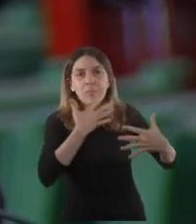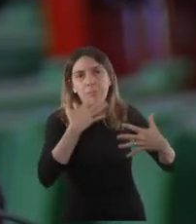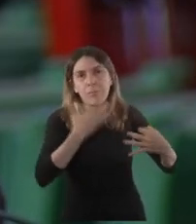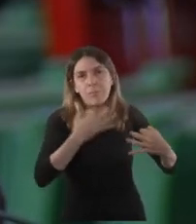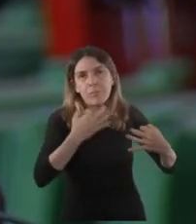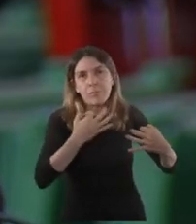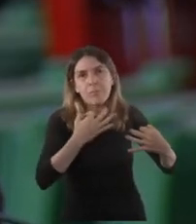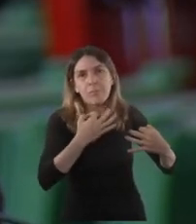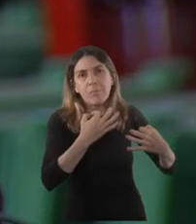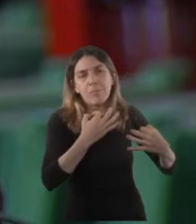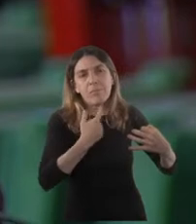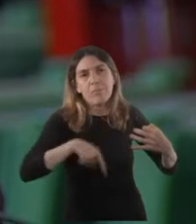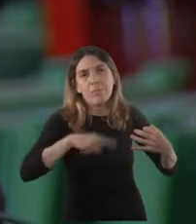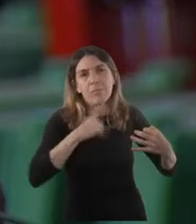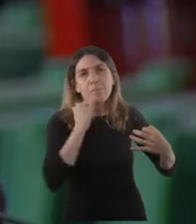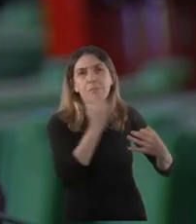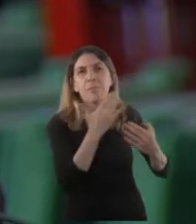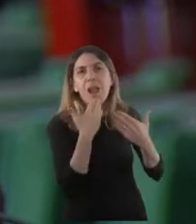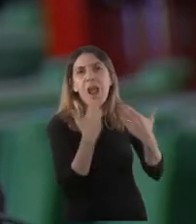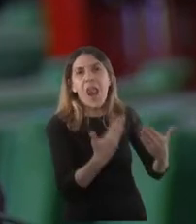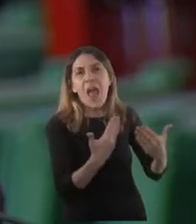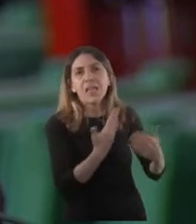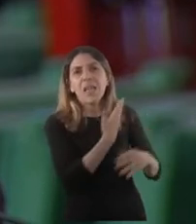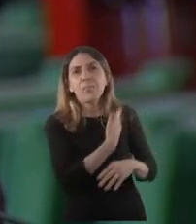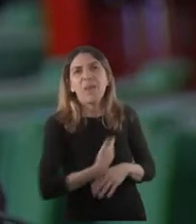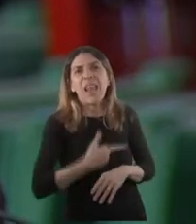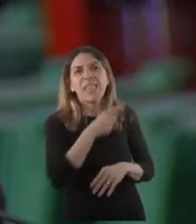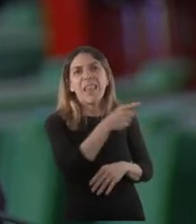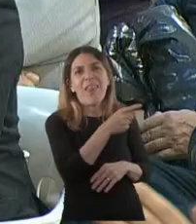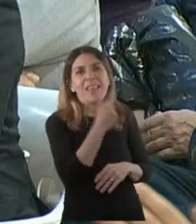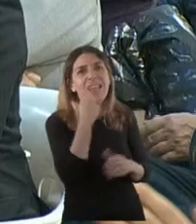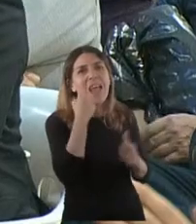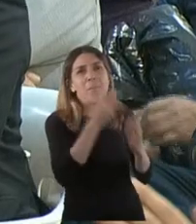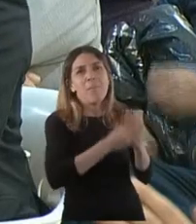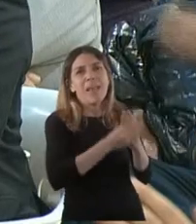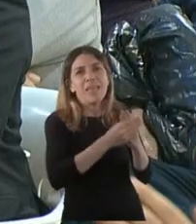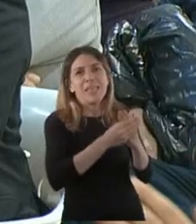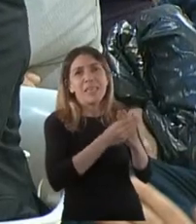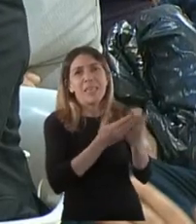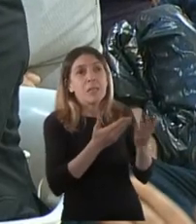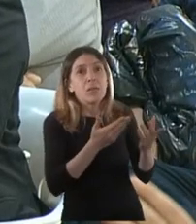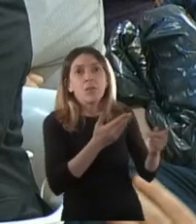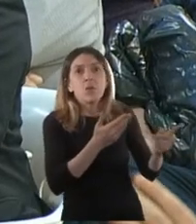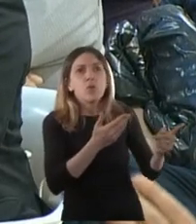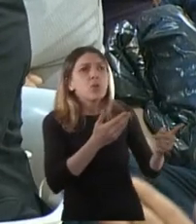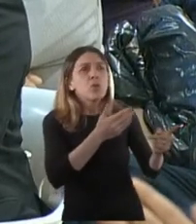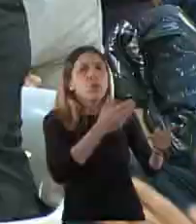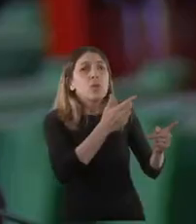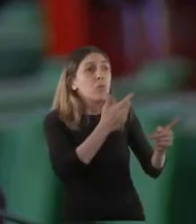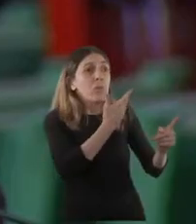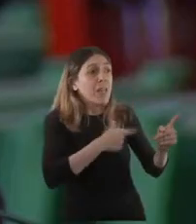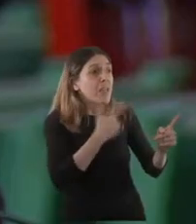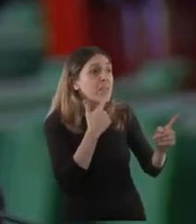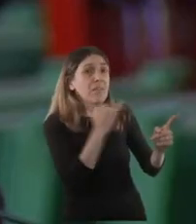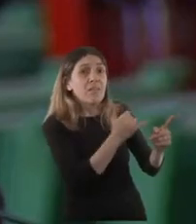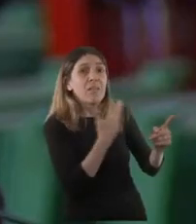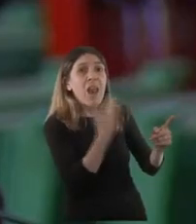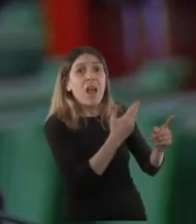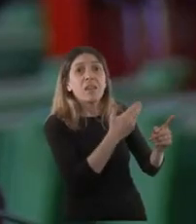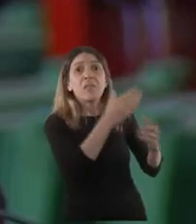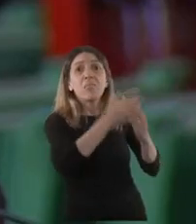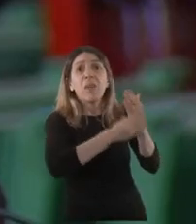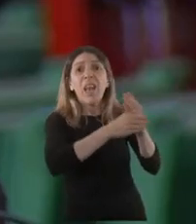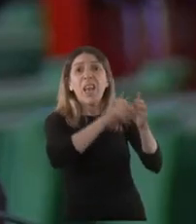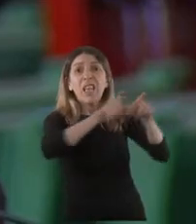realmente agradecemos al presidente toda la gente calificada que tienen los distintos